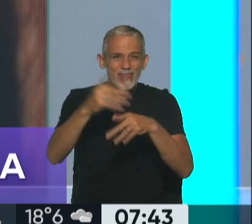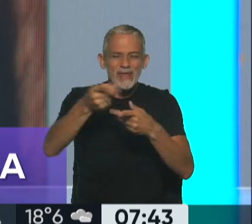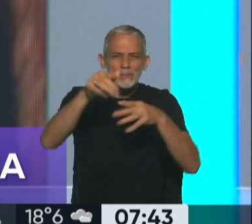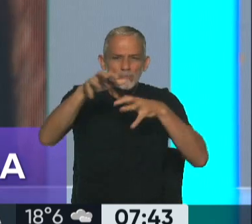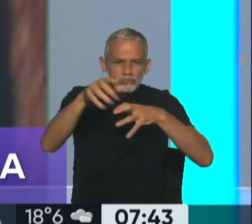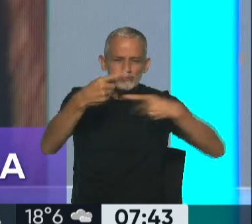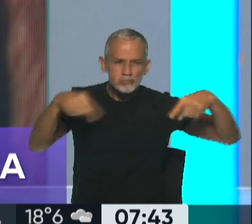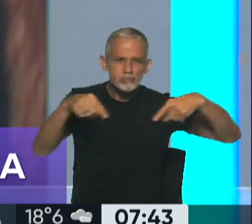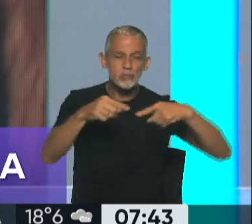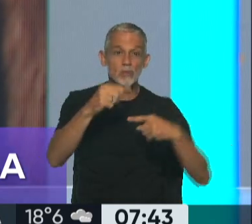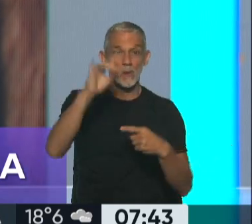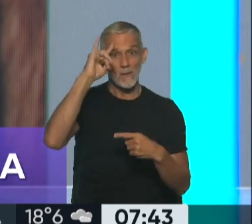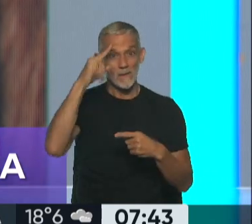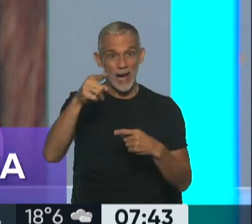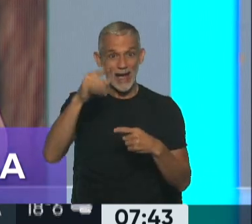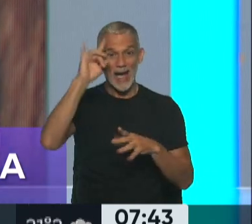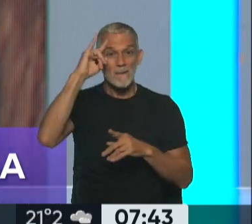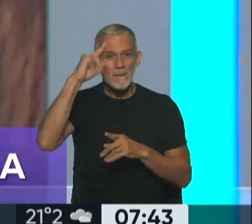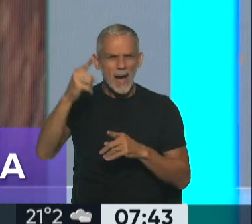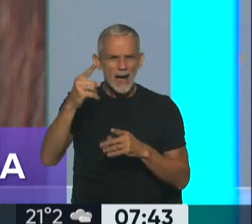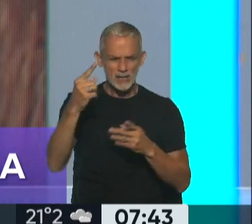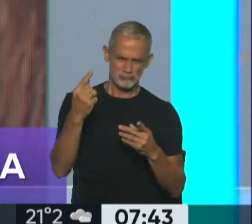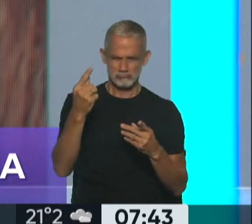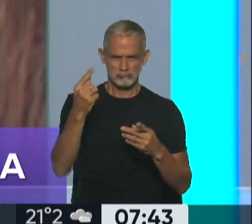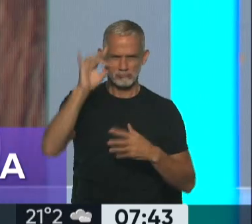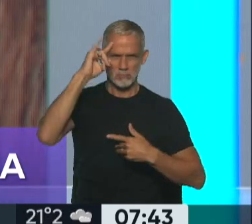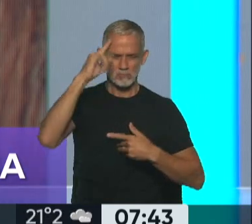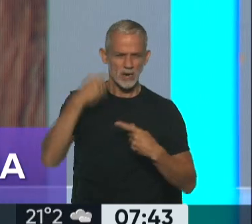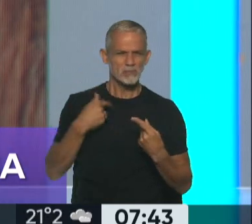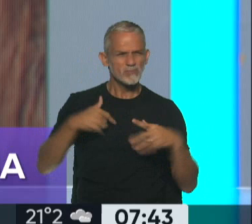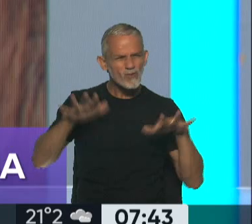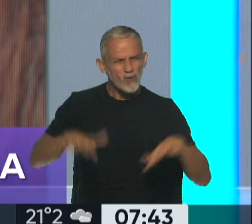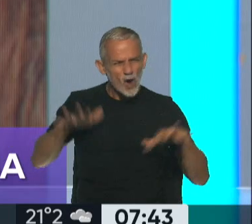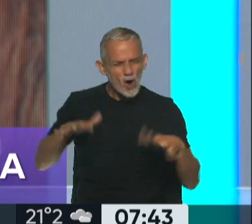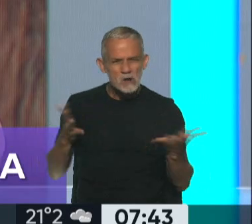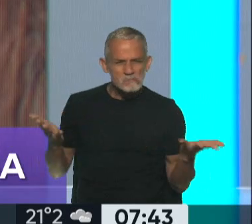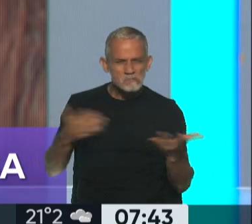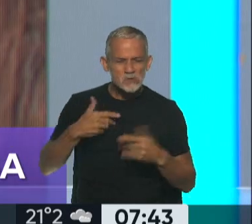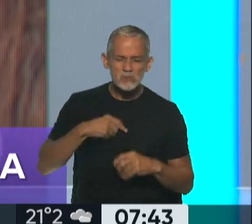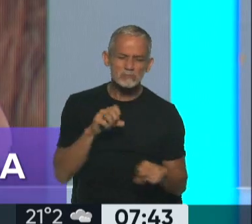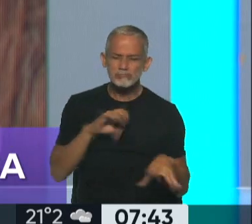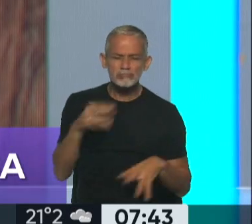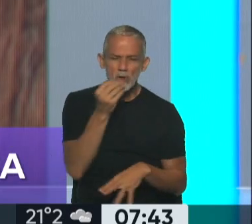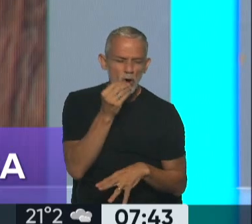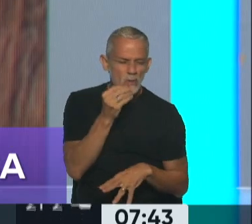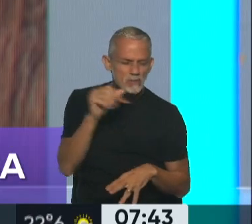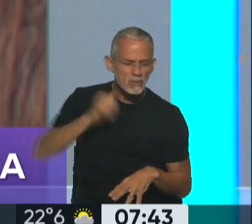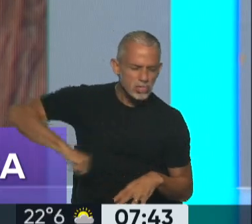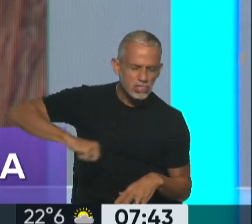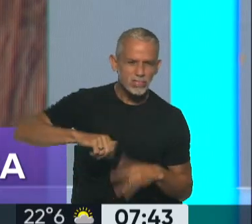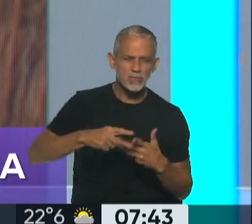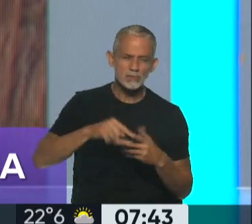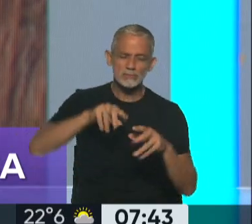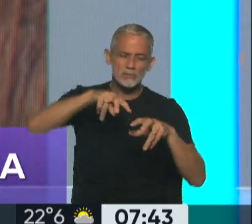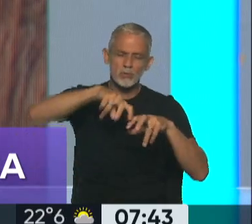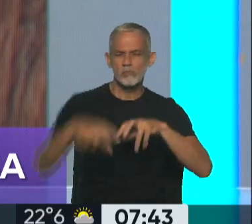afecta al ganado bovino las vacas se ponen se debilitan se ponen mal no pueden comer caen es es